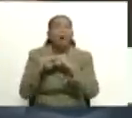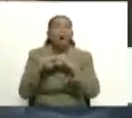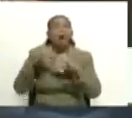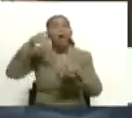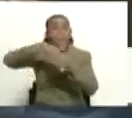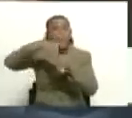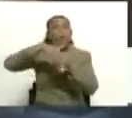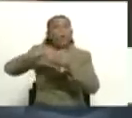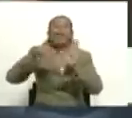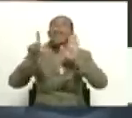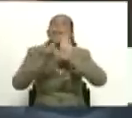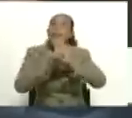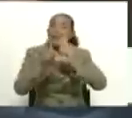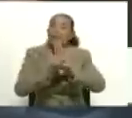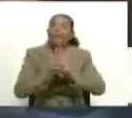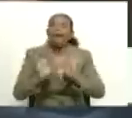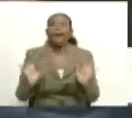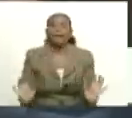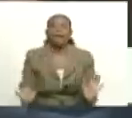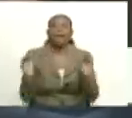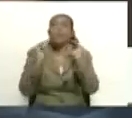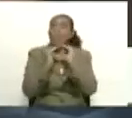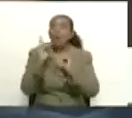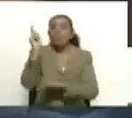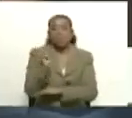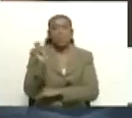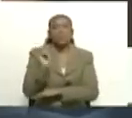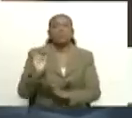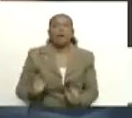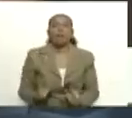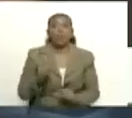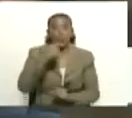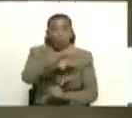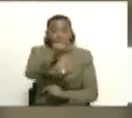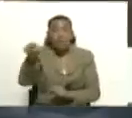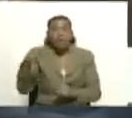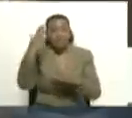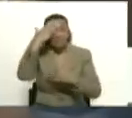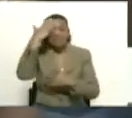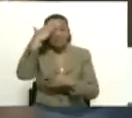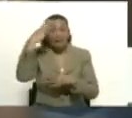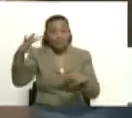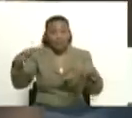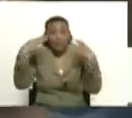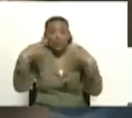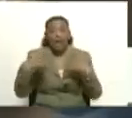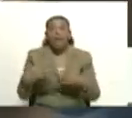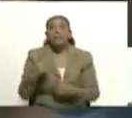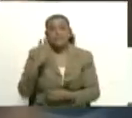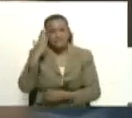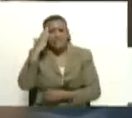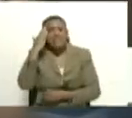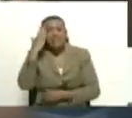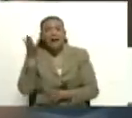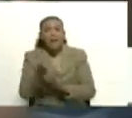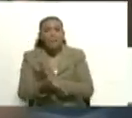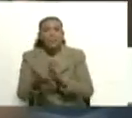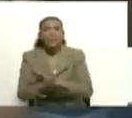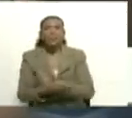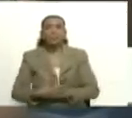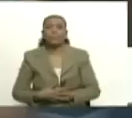los parlamentarios aquí presentes. Y ustedes precisamente saben de las andanzas de